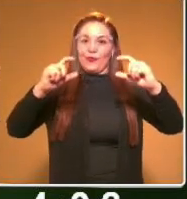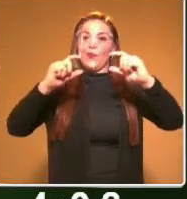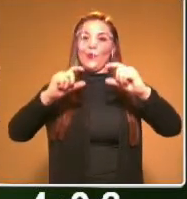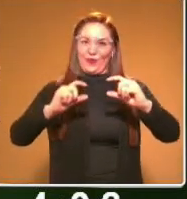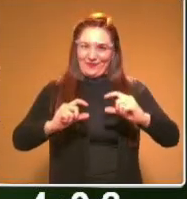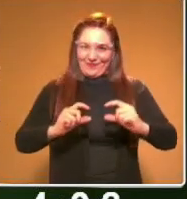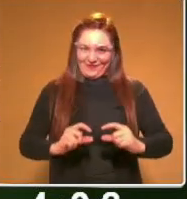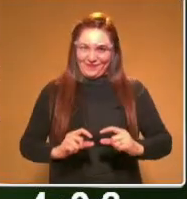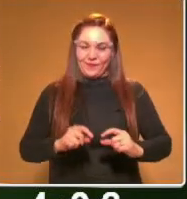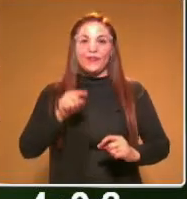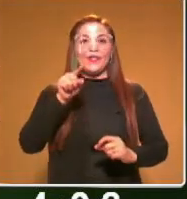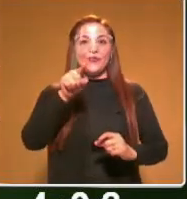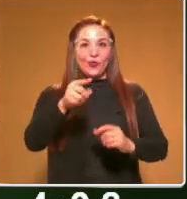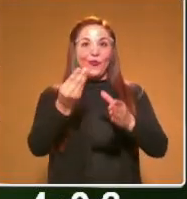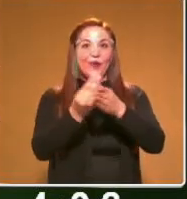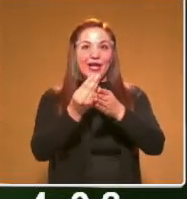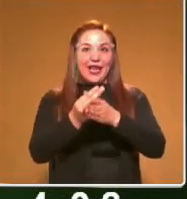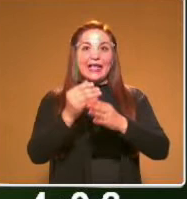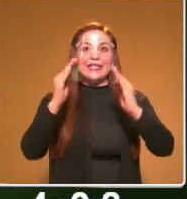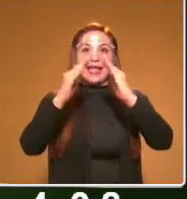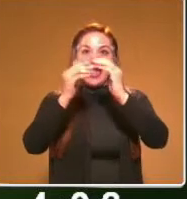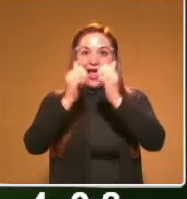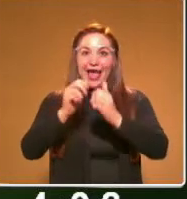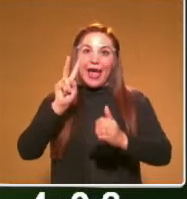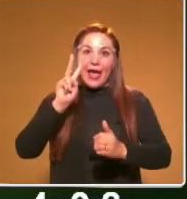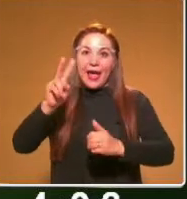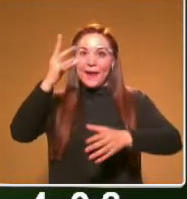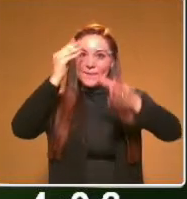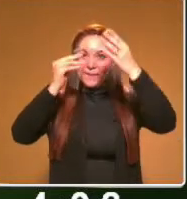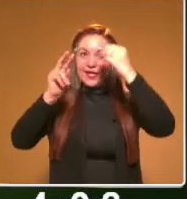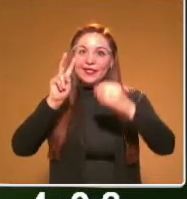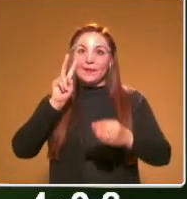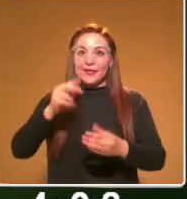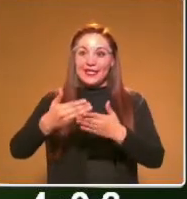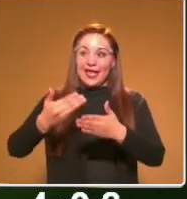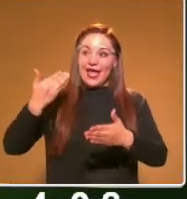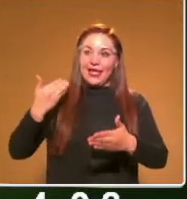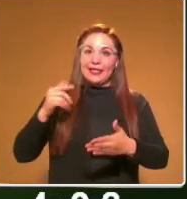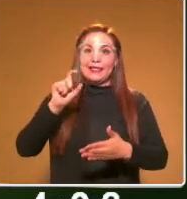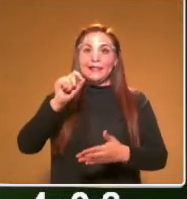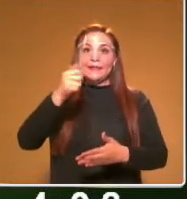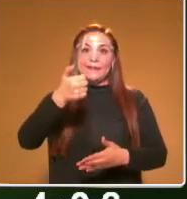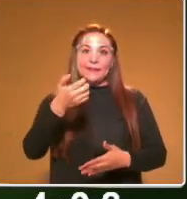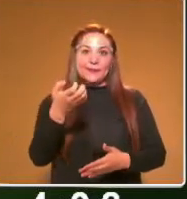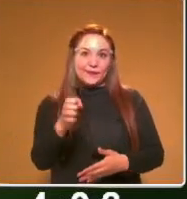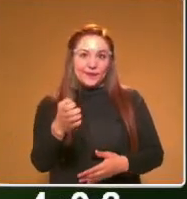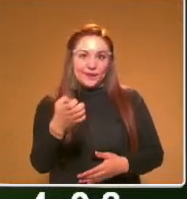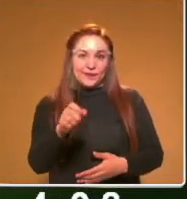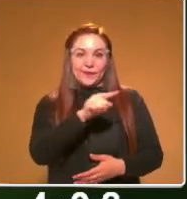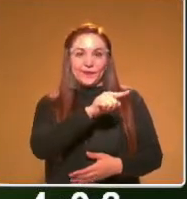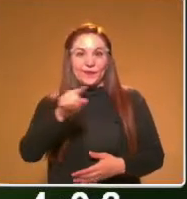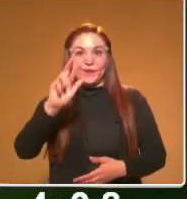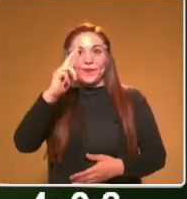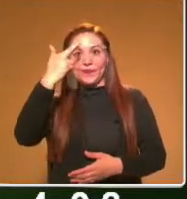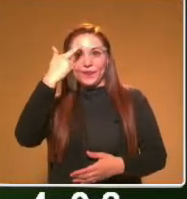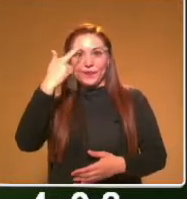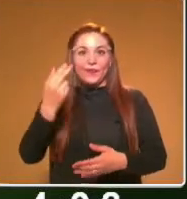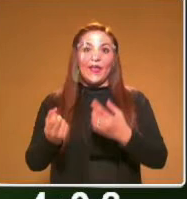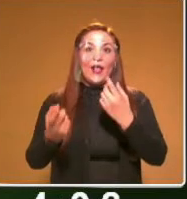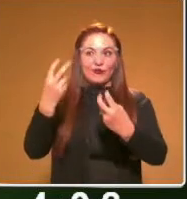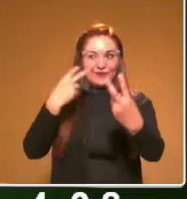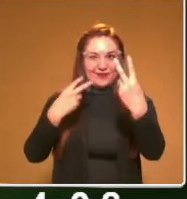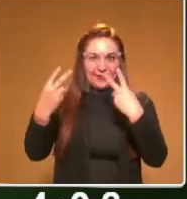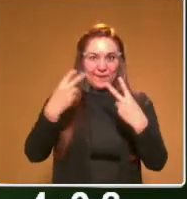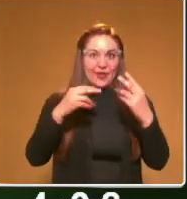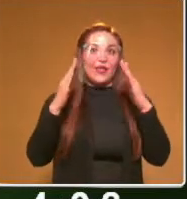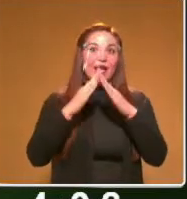esta clase tú la viste en Aprende en Casa el 26 de enero. Recuerden, maestra, que a lo mejor mientras nos están sintonizando y viendo la